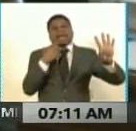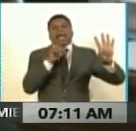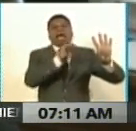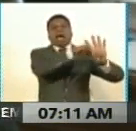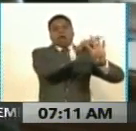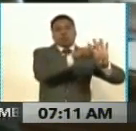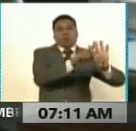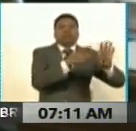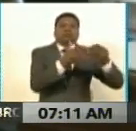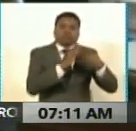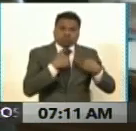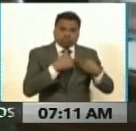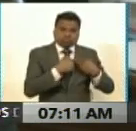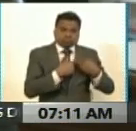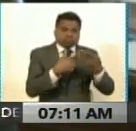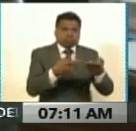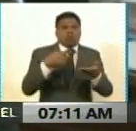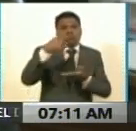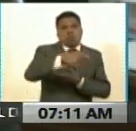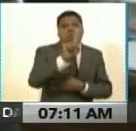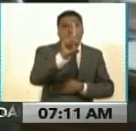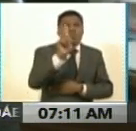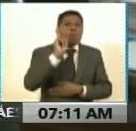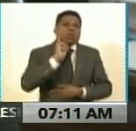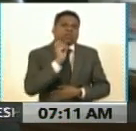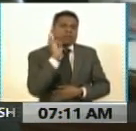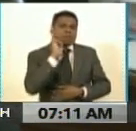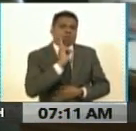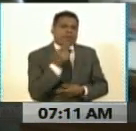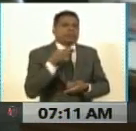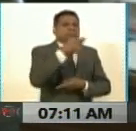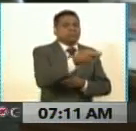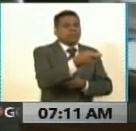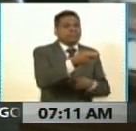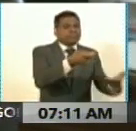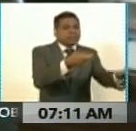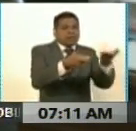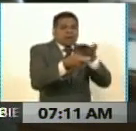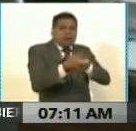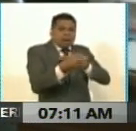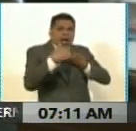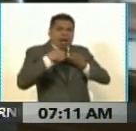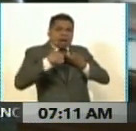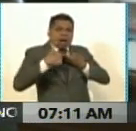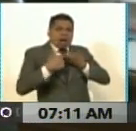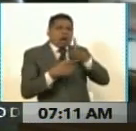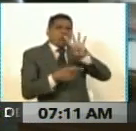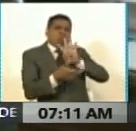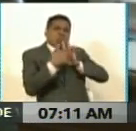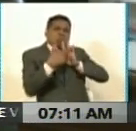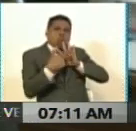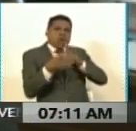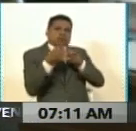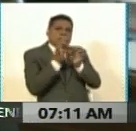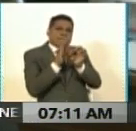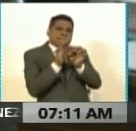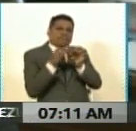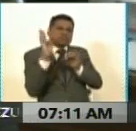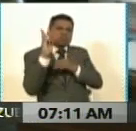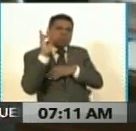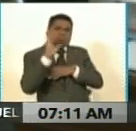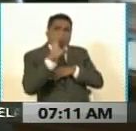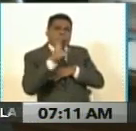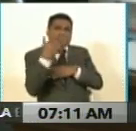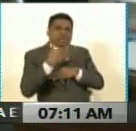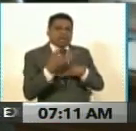Ese es el monto además Por qué es el monto porque la el es la tasa de referencia la